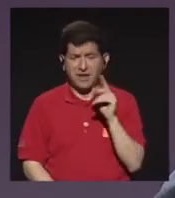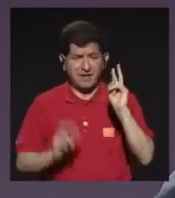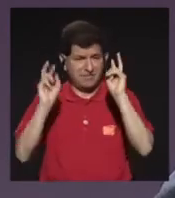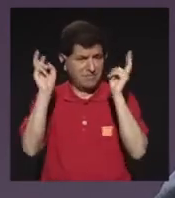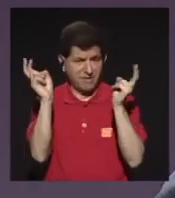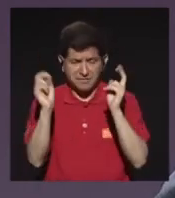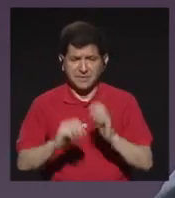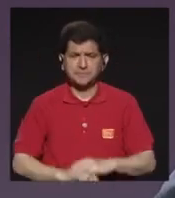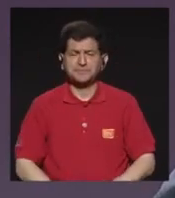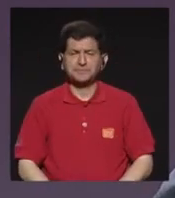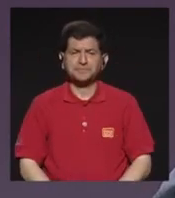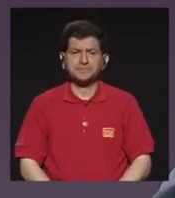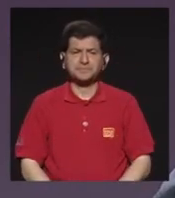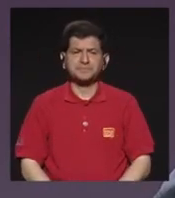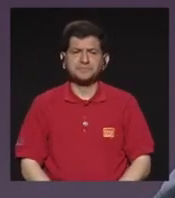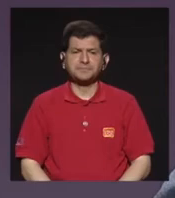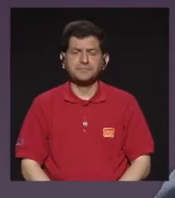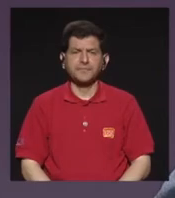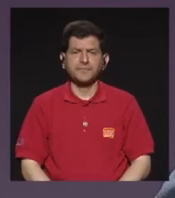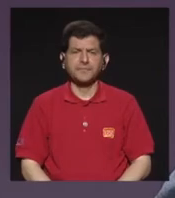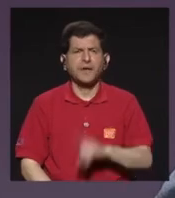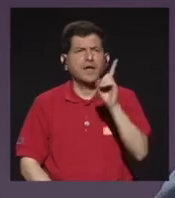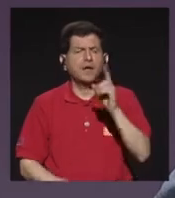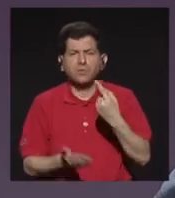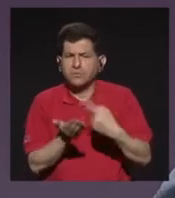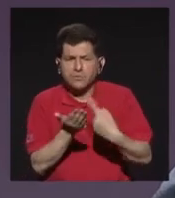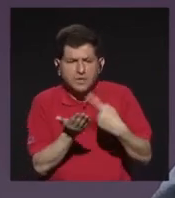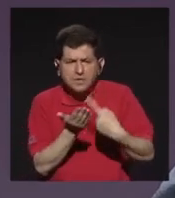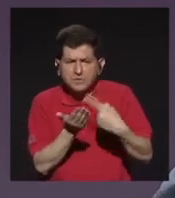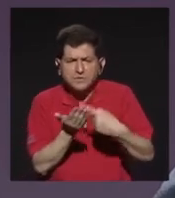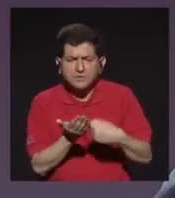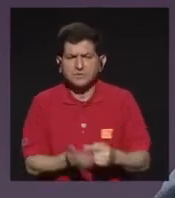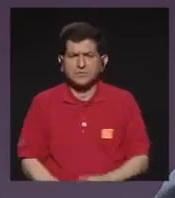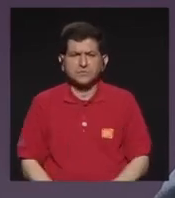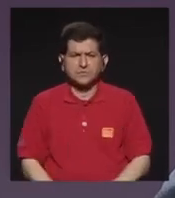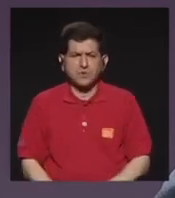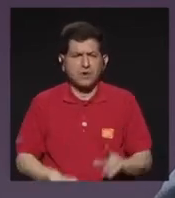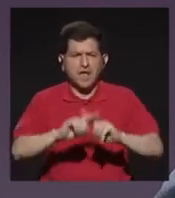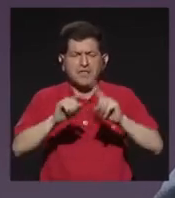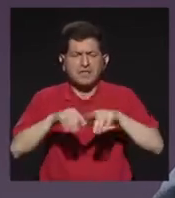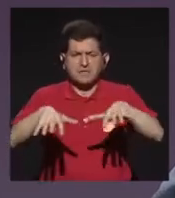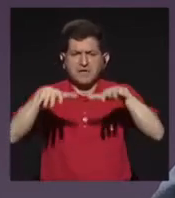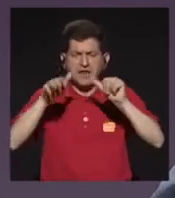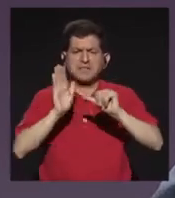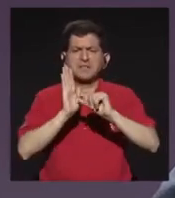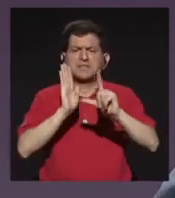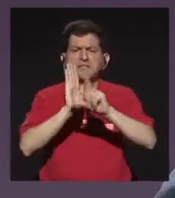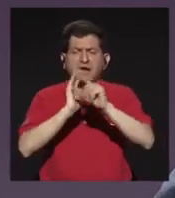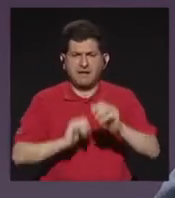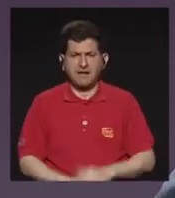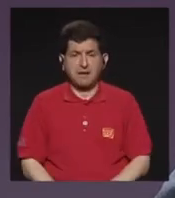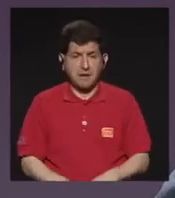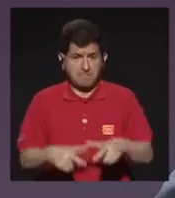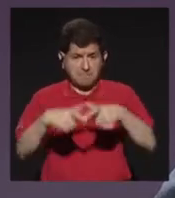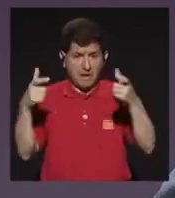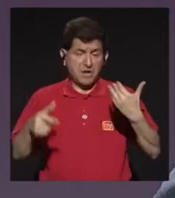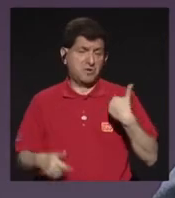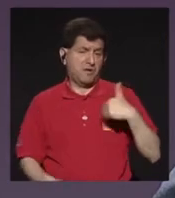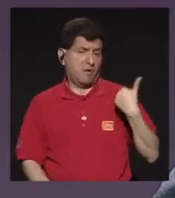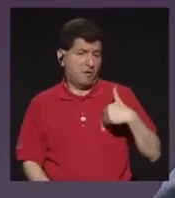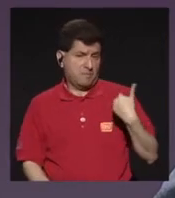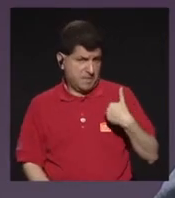tema. Un día en una discusión yo decía, bueno, en muchas asambleas legislativas la mayoría fueron